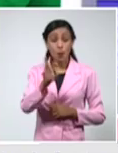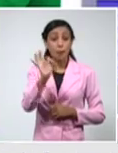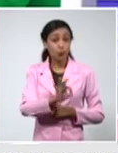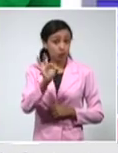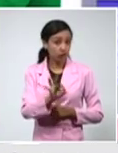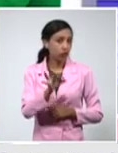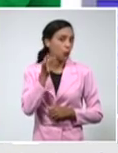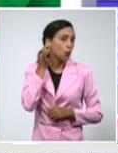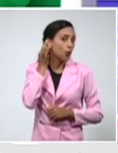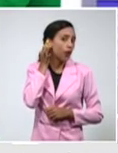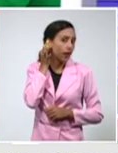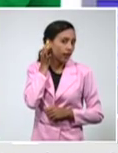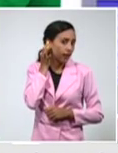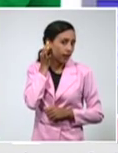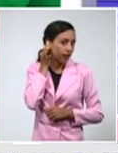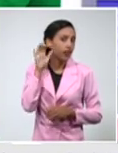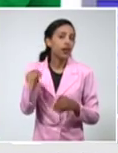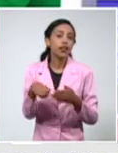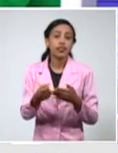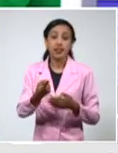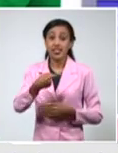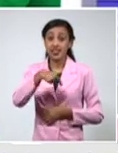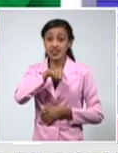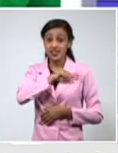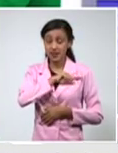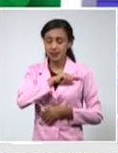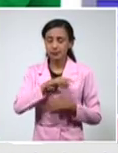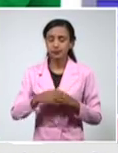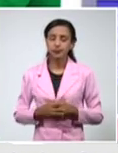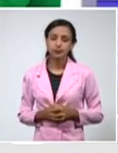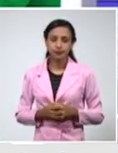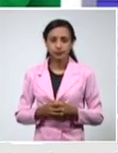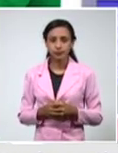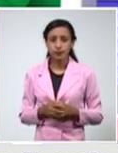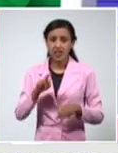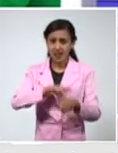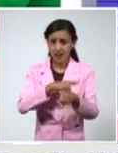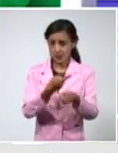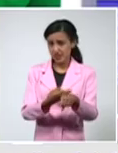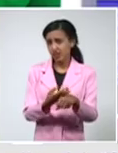femenino en el día de ayer, en el acumulado representan el